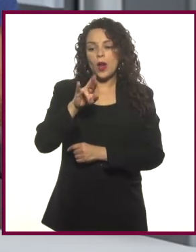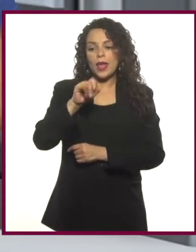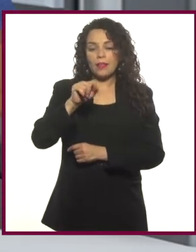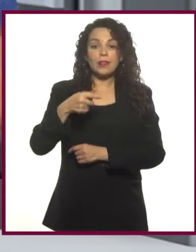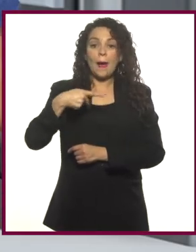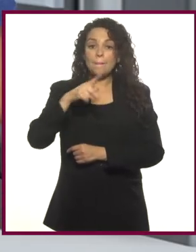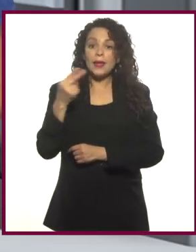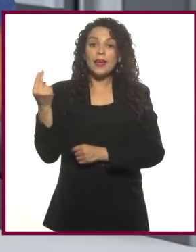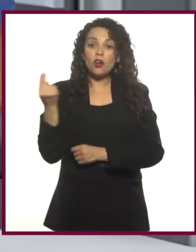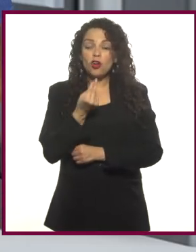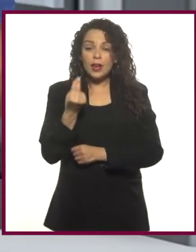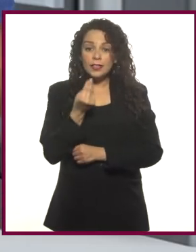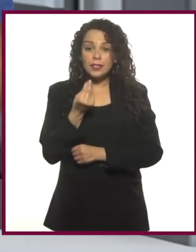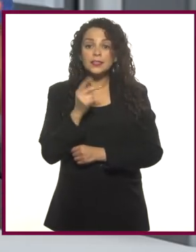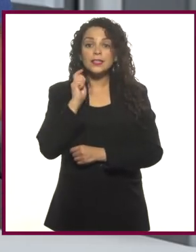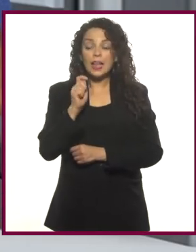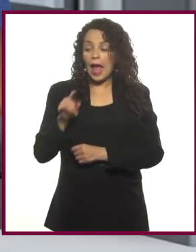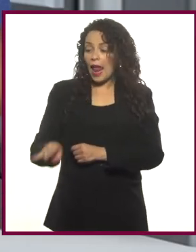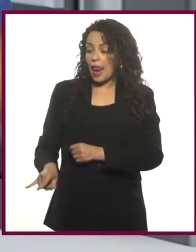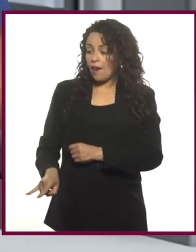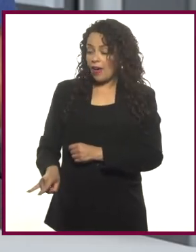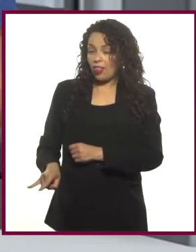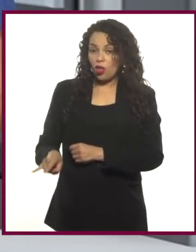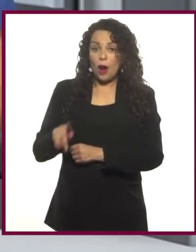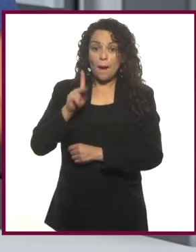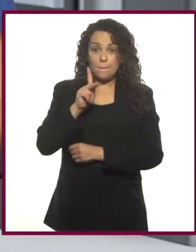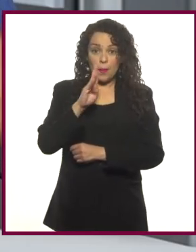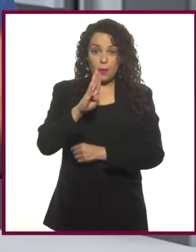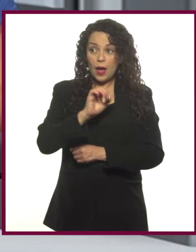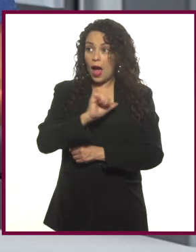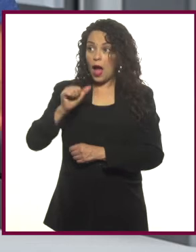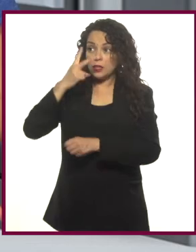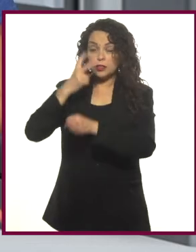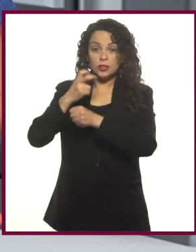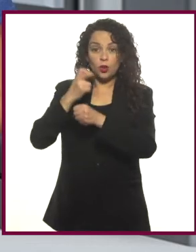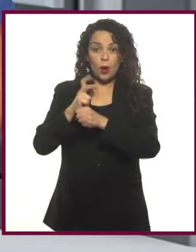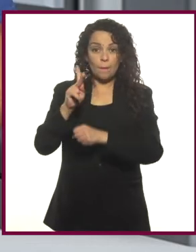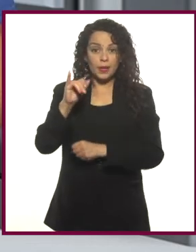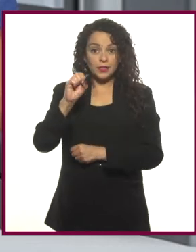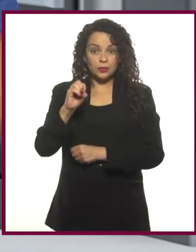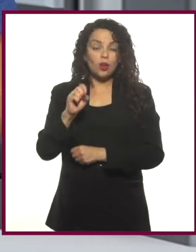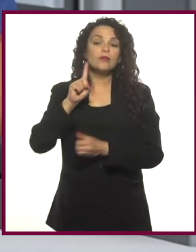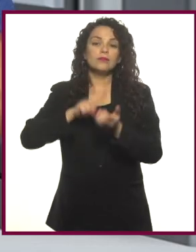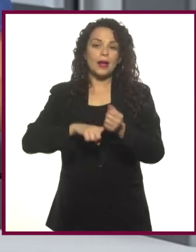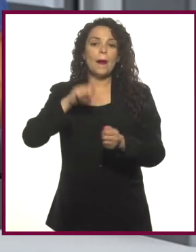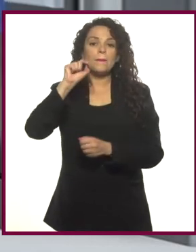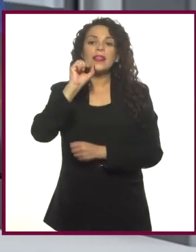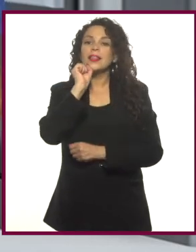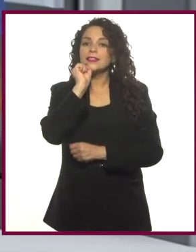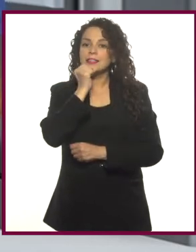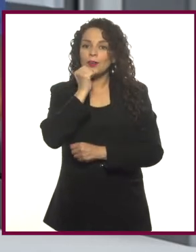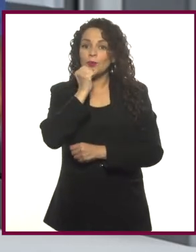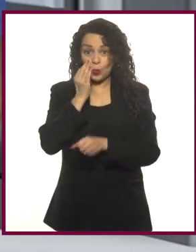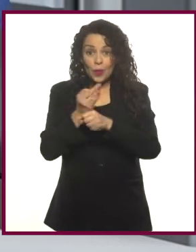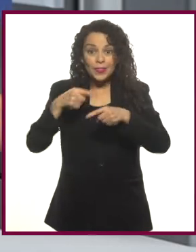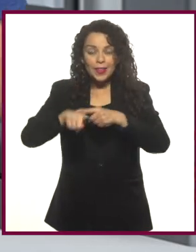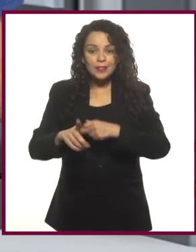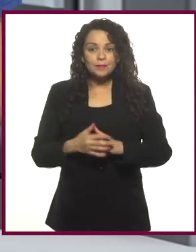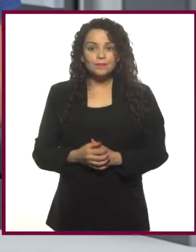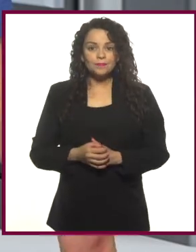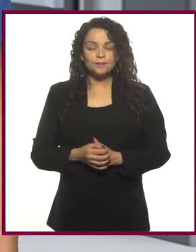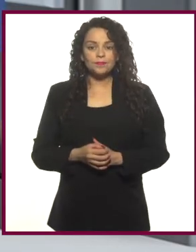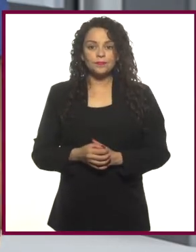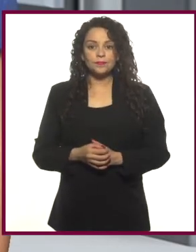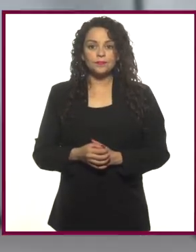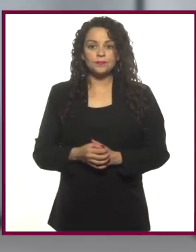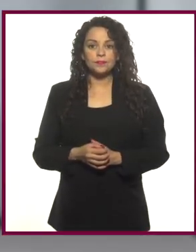pero esta vez lo tiene que hacer en lo que el elevador llega de la planta baja al piso 2. es decir, 20 segundos.